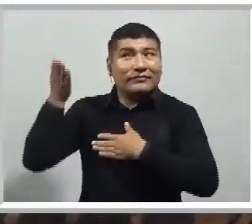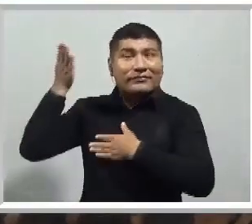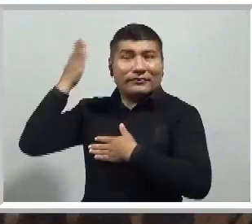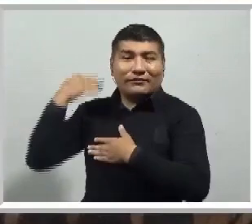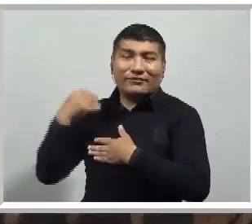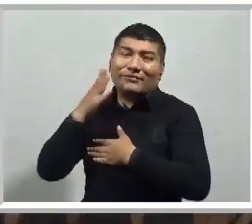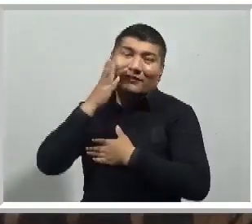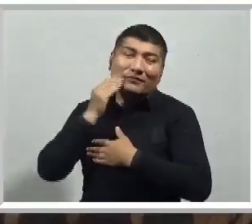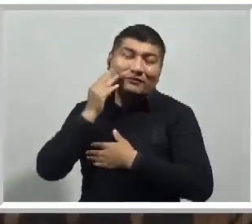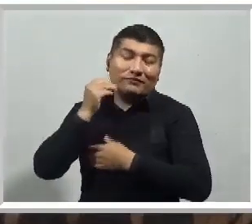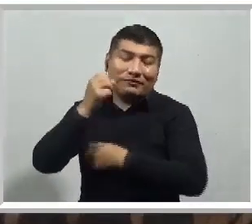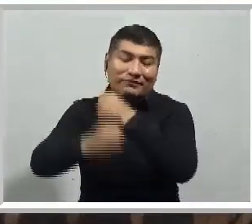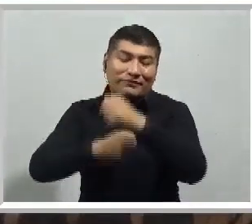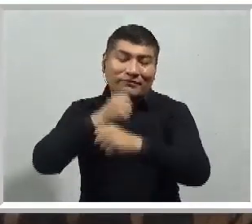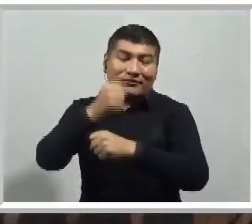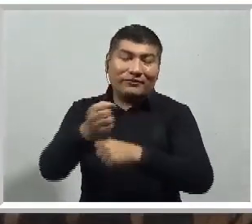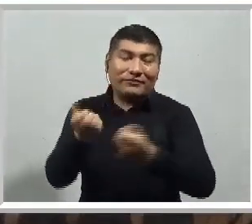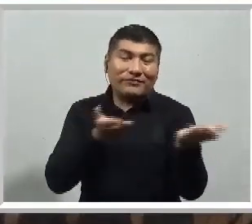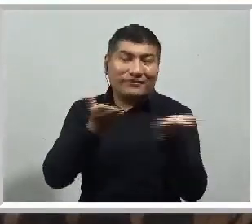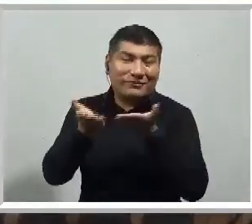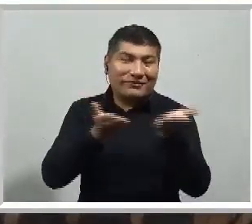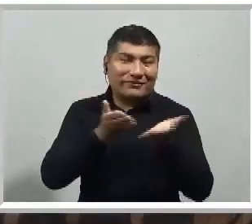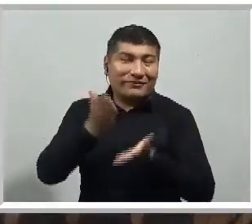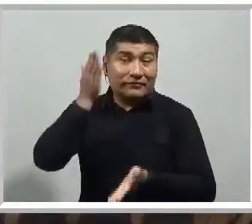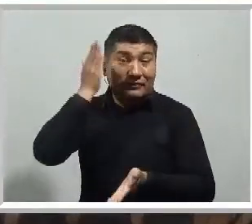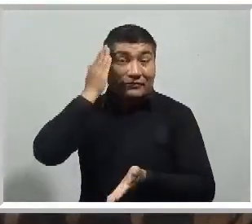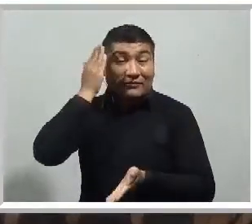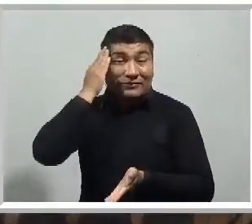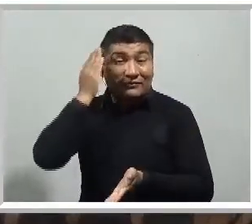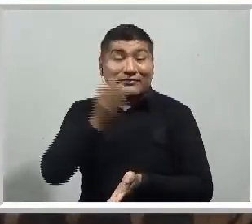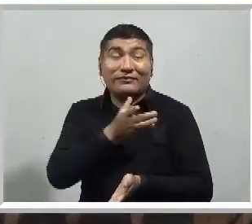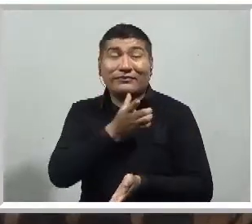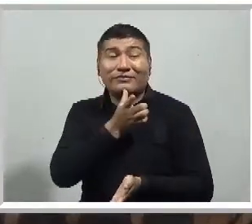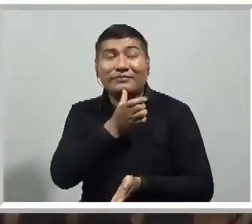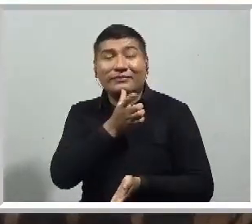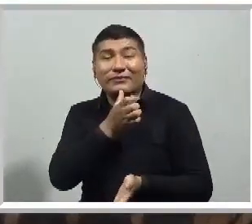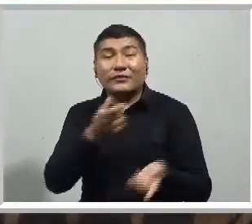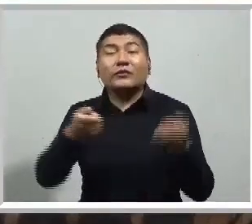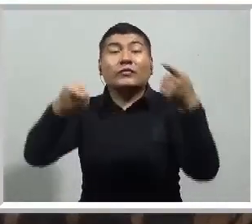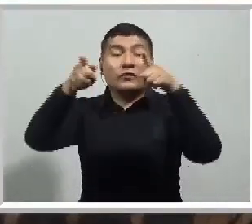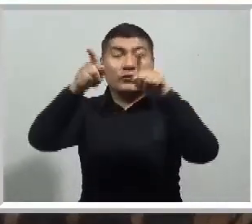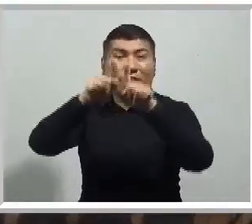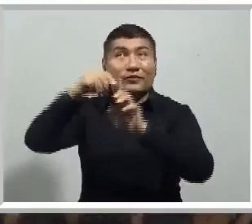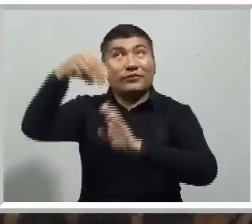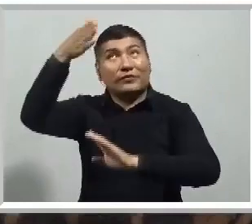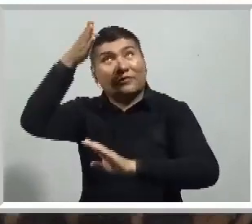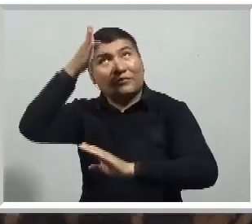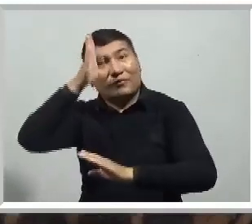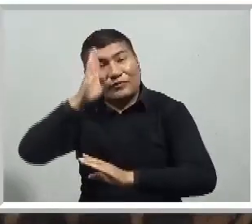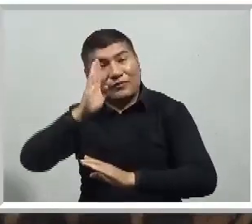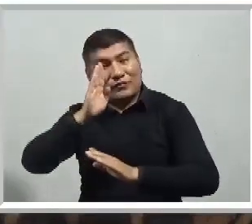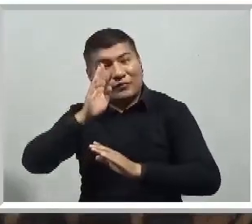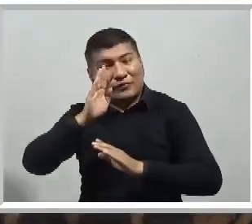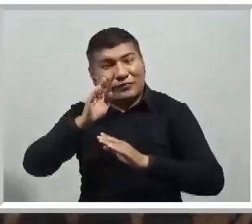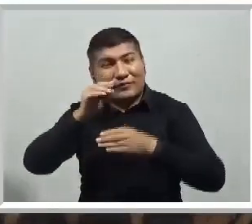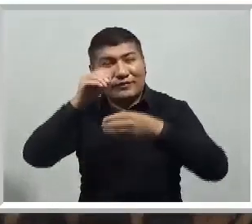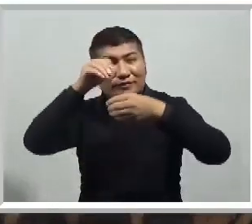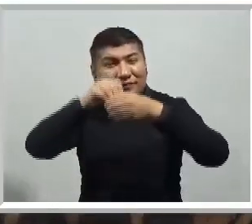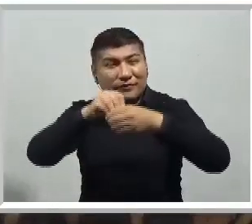en el templo, que saben reconocer cuando Dios está actuando en la